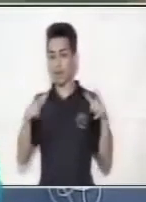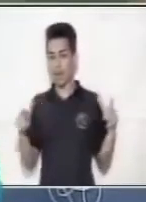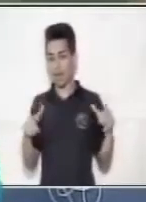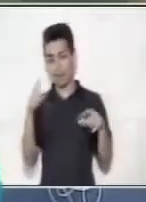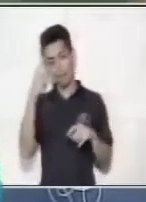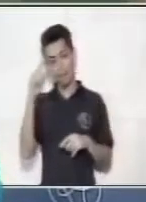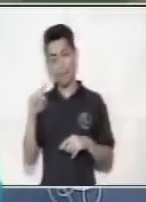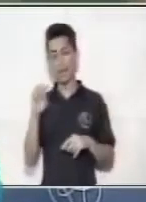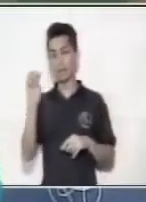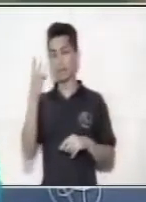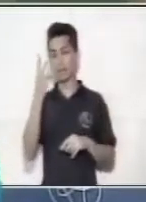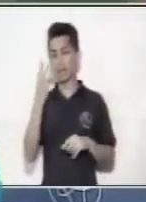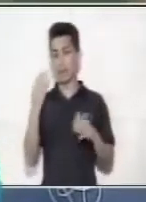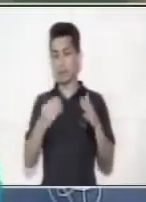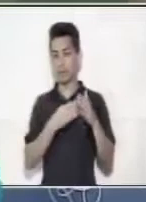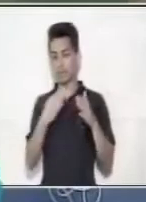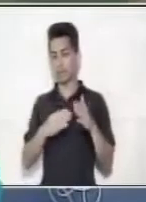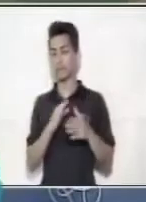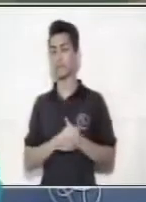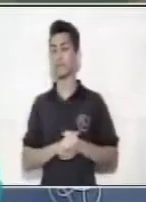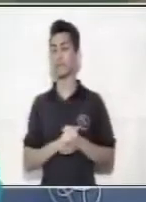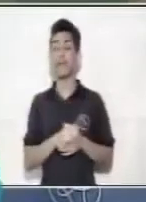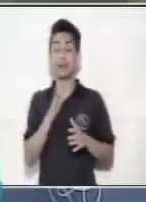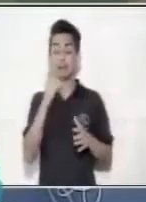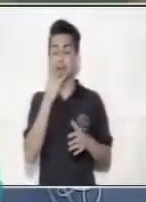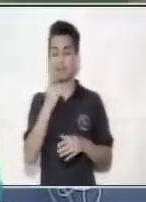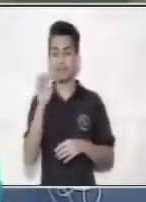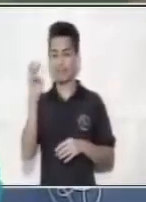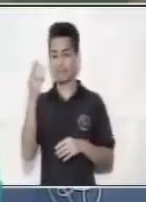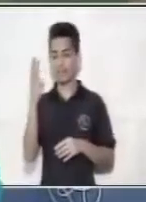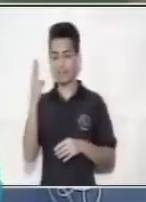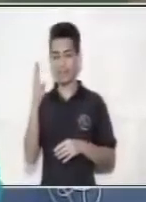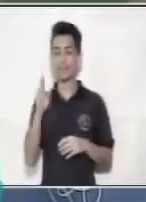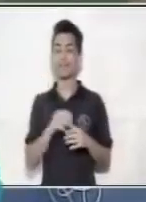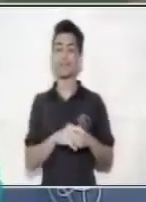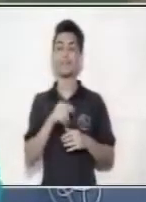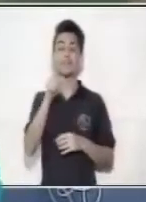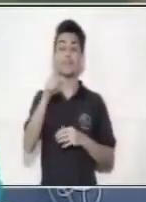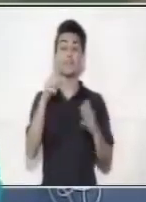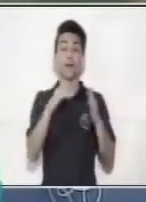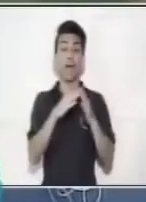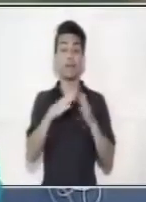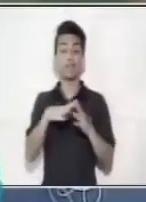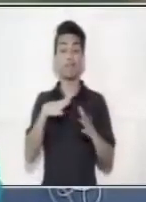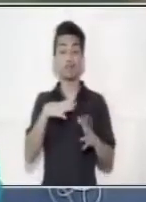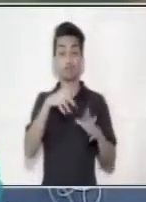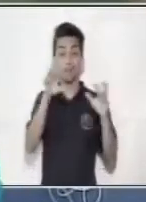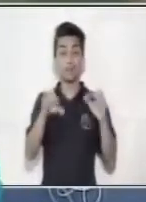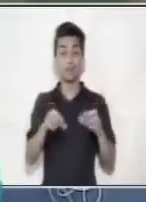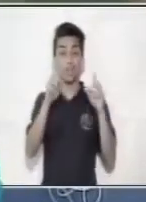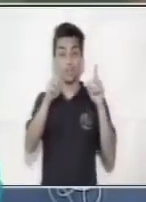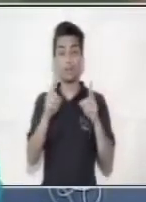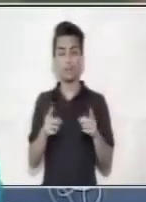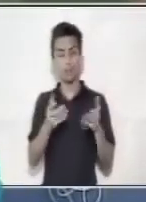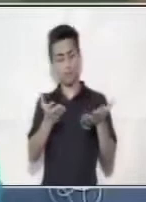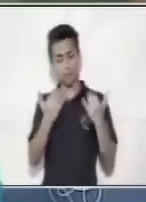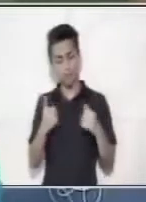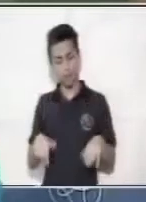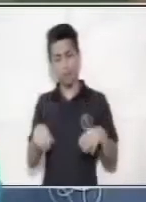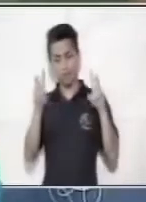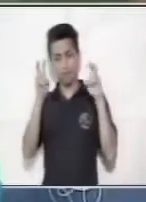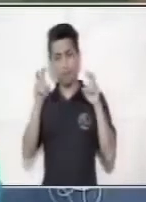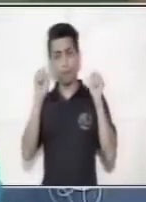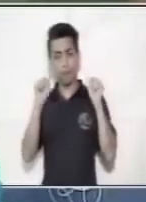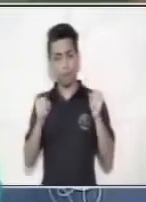para el grado de tercero básico. Si en casa hay alguna persona con alguna discapacidad, este tema le ayudará a